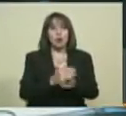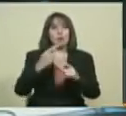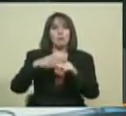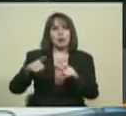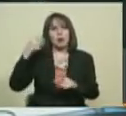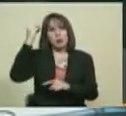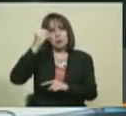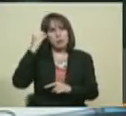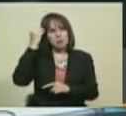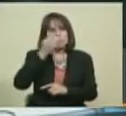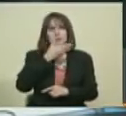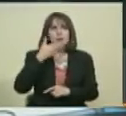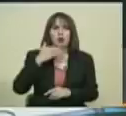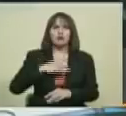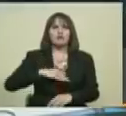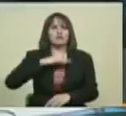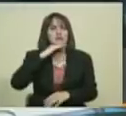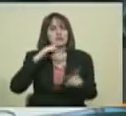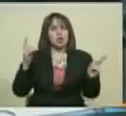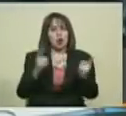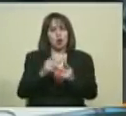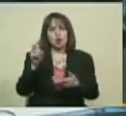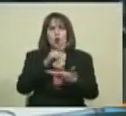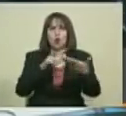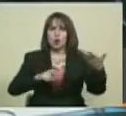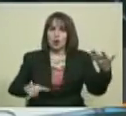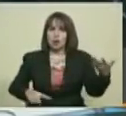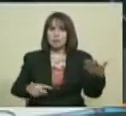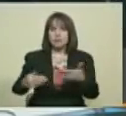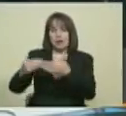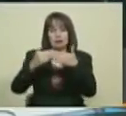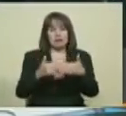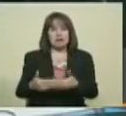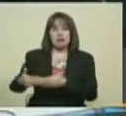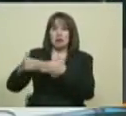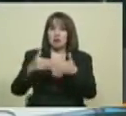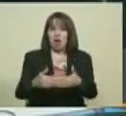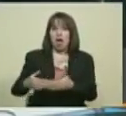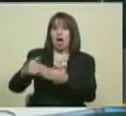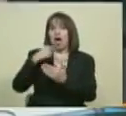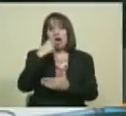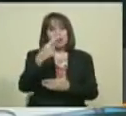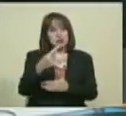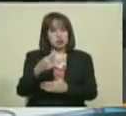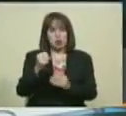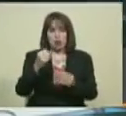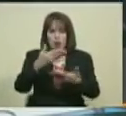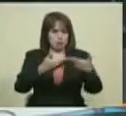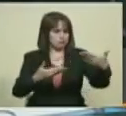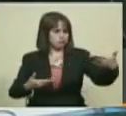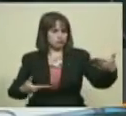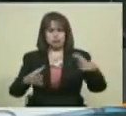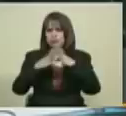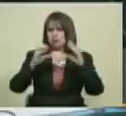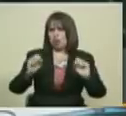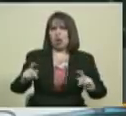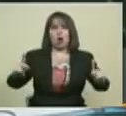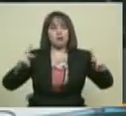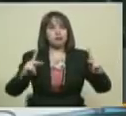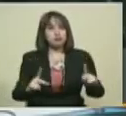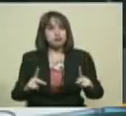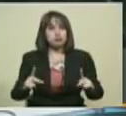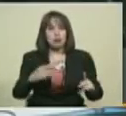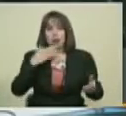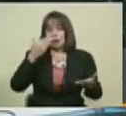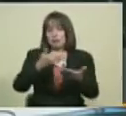es suficiente con lo que acabo de leer. Estados Unidos ha dicho que está en la mesa todas las opciones, como bien lo dijo el